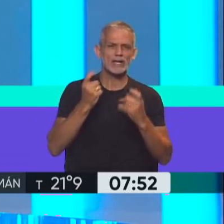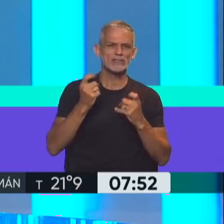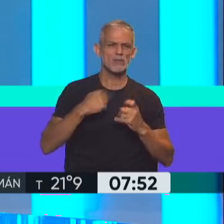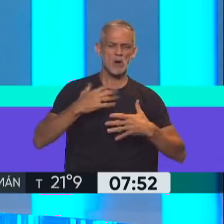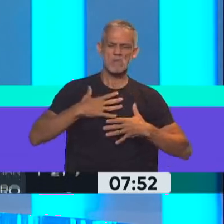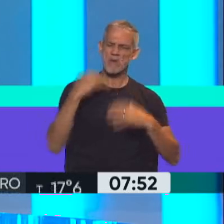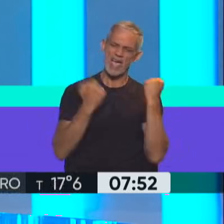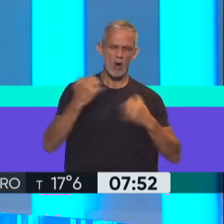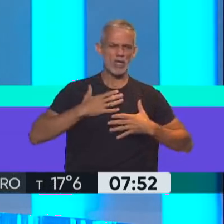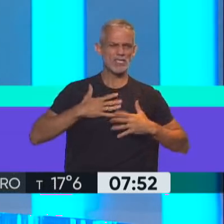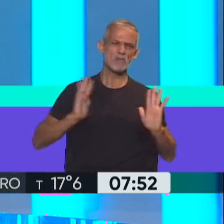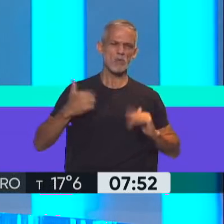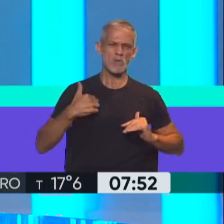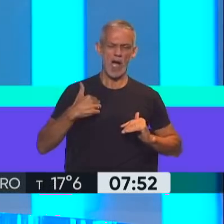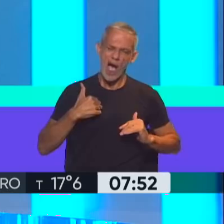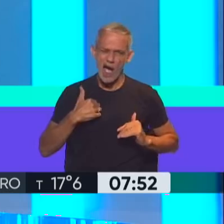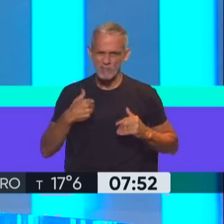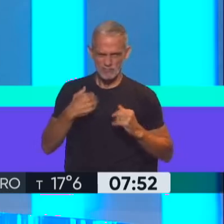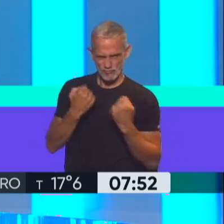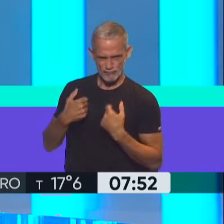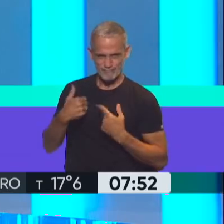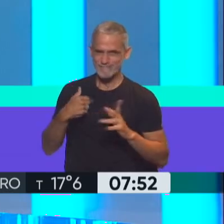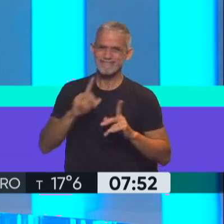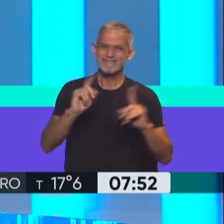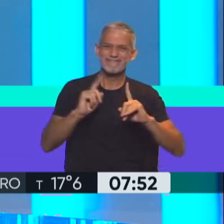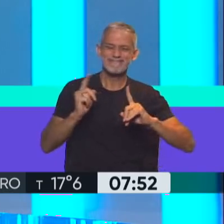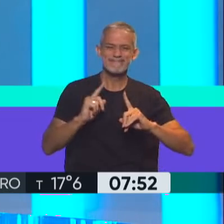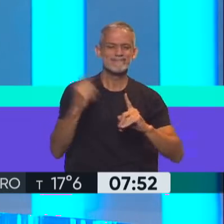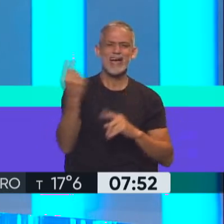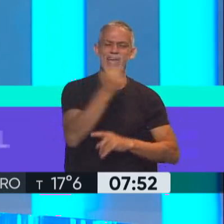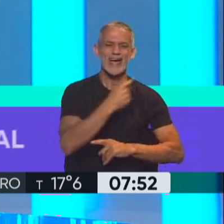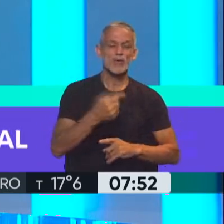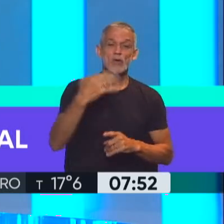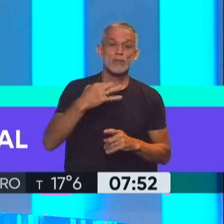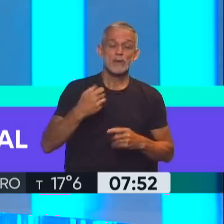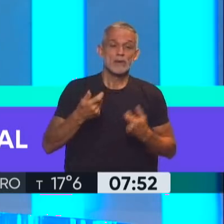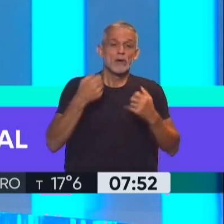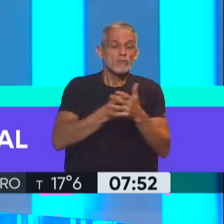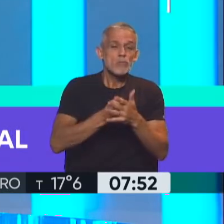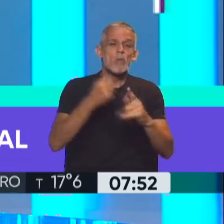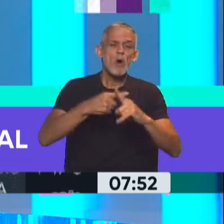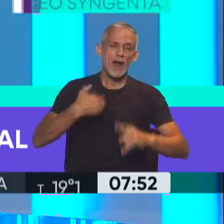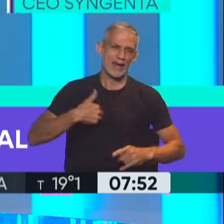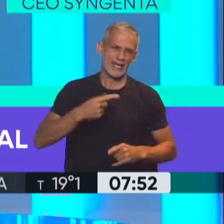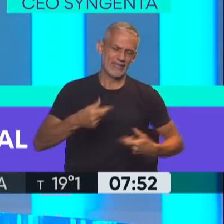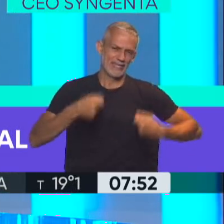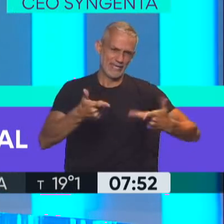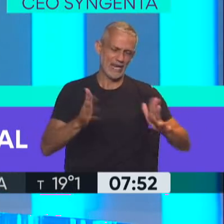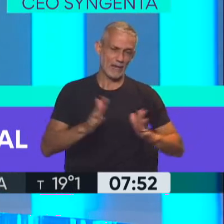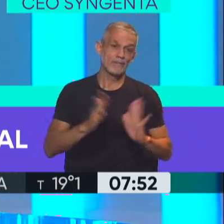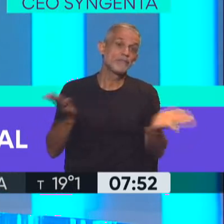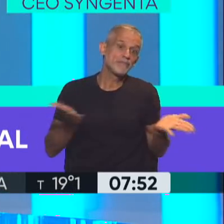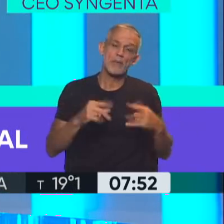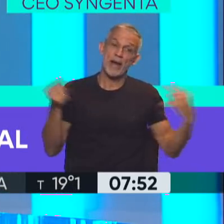en este momento porque el país necesita actos de grandeza en el momento que atravesamos y eso honestamente cuenta tanto para